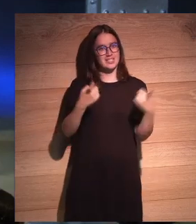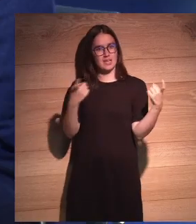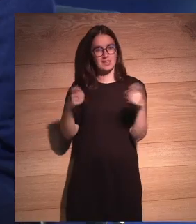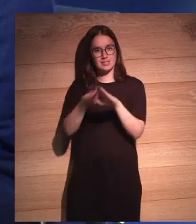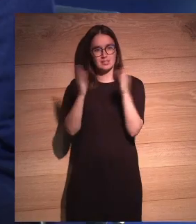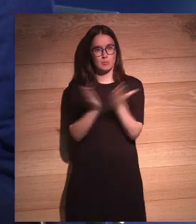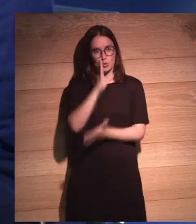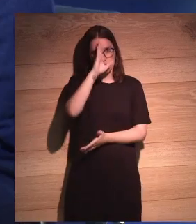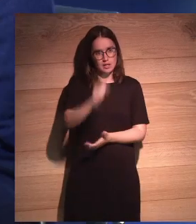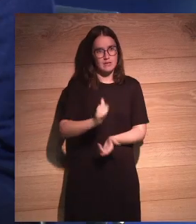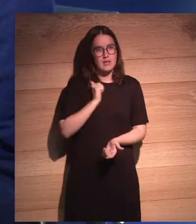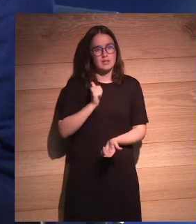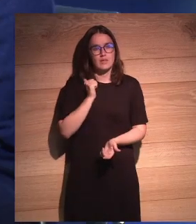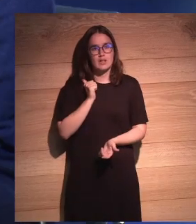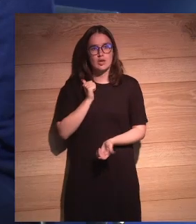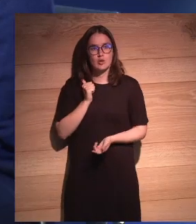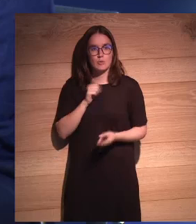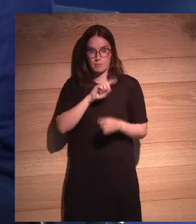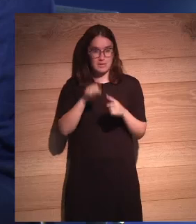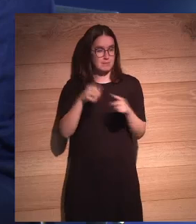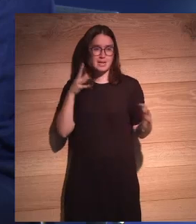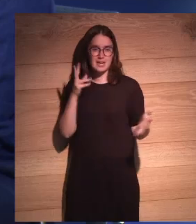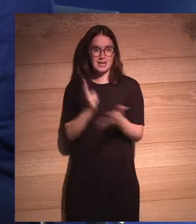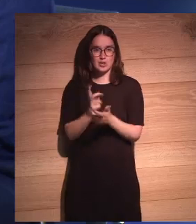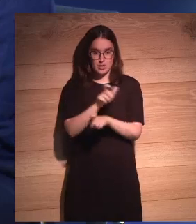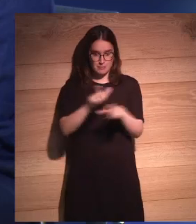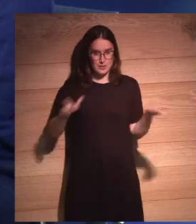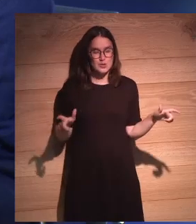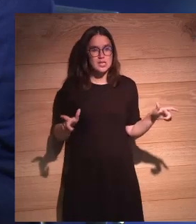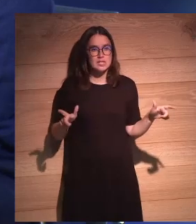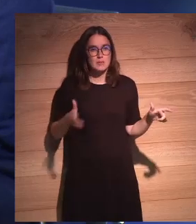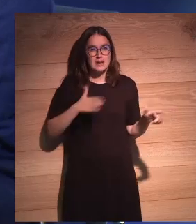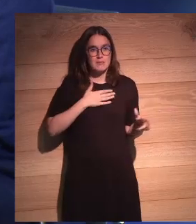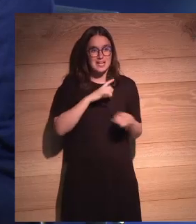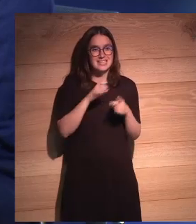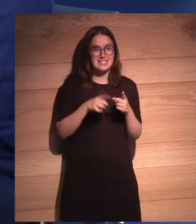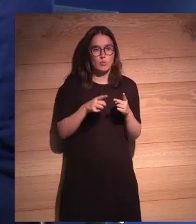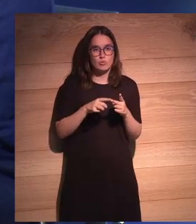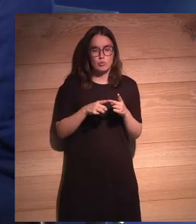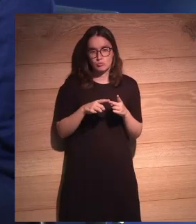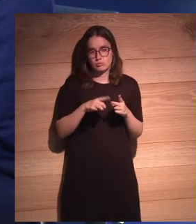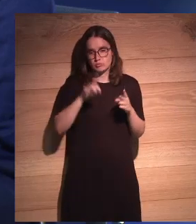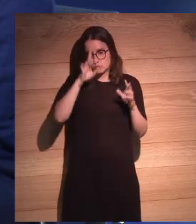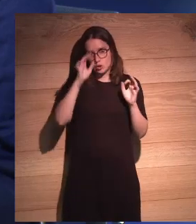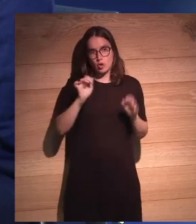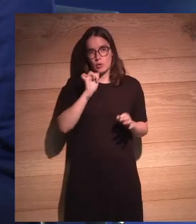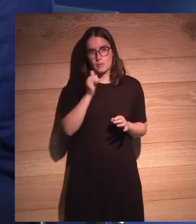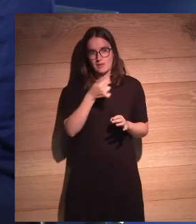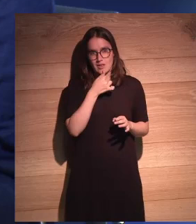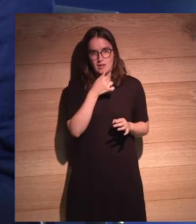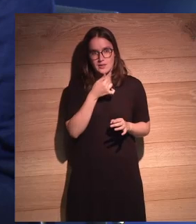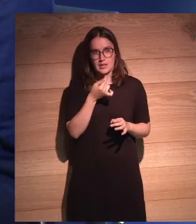en el mundo de la inteligencia artificial como primer reto, digamos, las personas. Para mí el segundo claramente es la privacidad, que ha